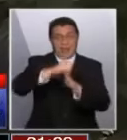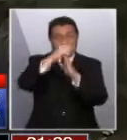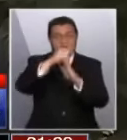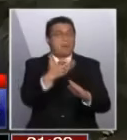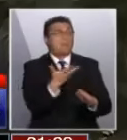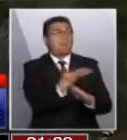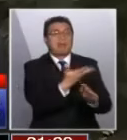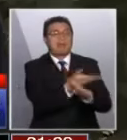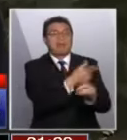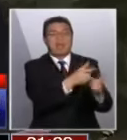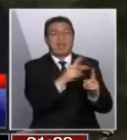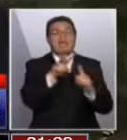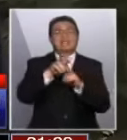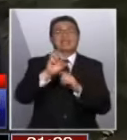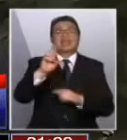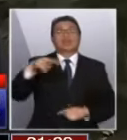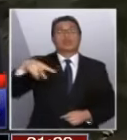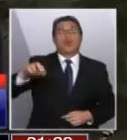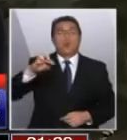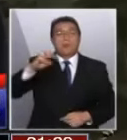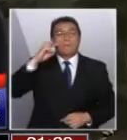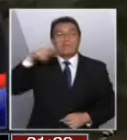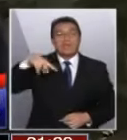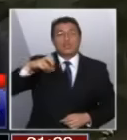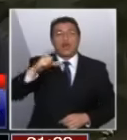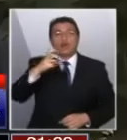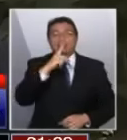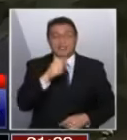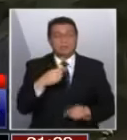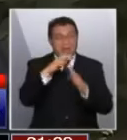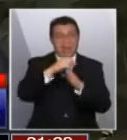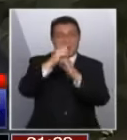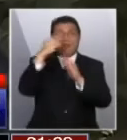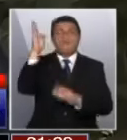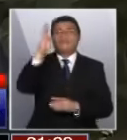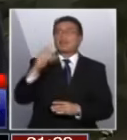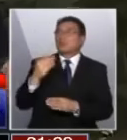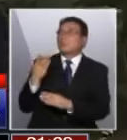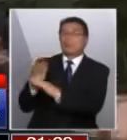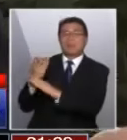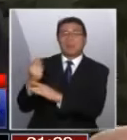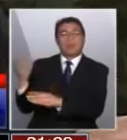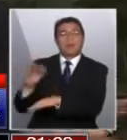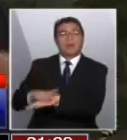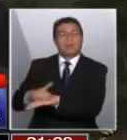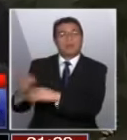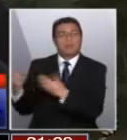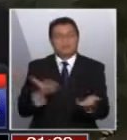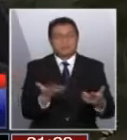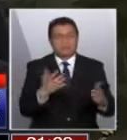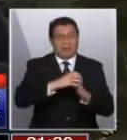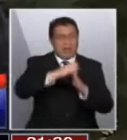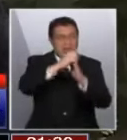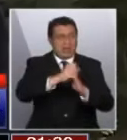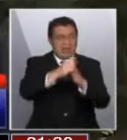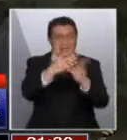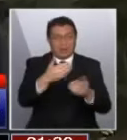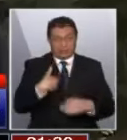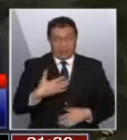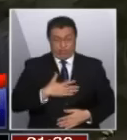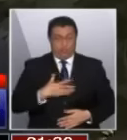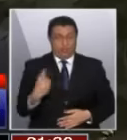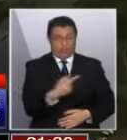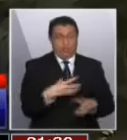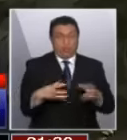jenno pinochet si sus líderes le pedían plata a los brasileros si sus líderes con con muchos de los nuestros